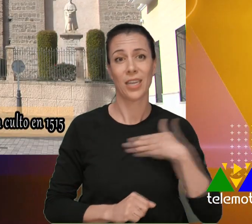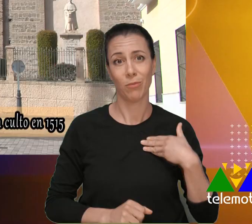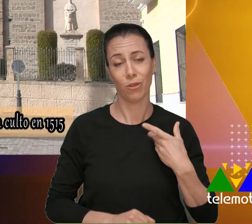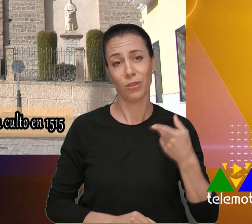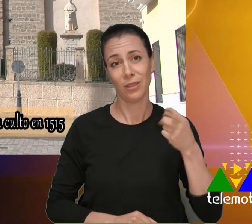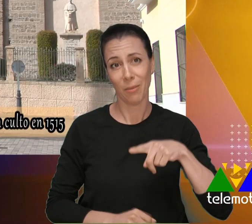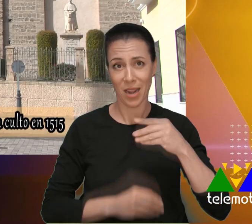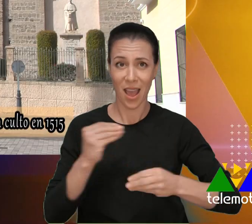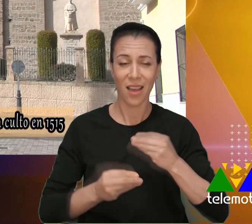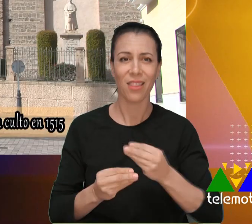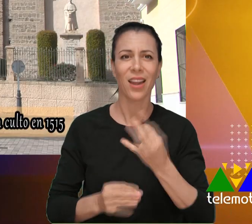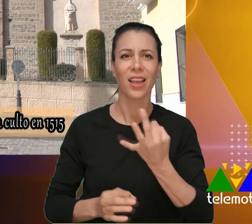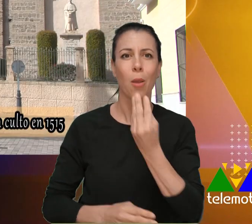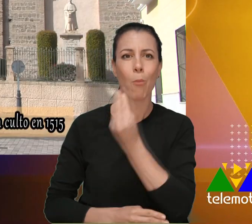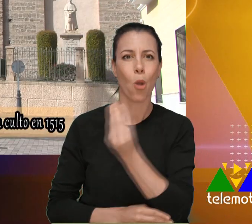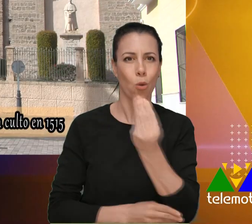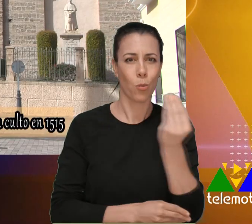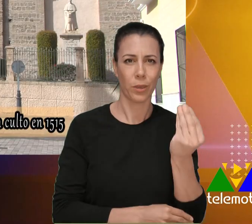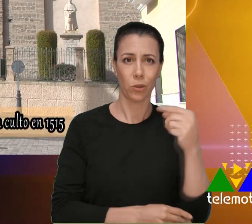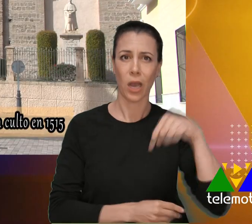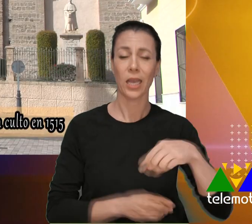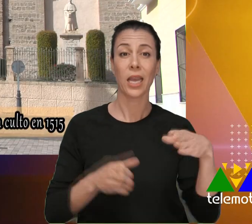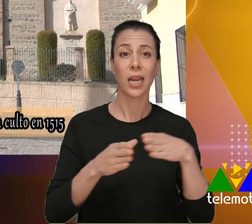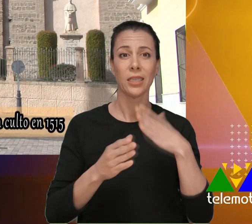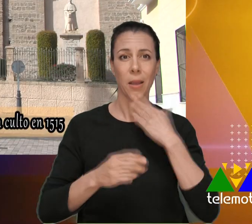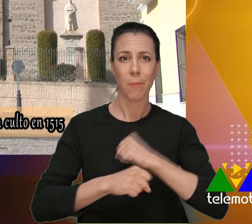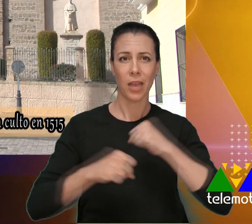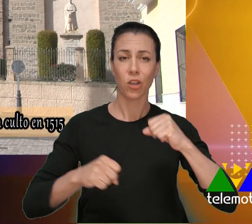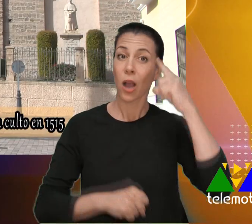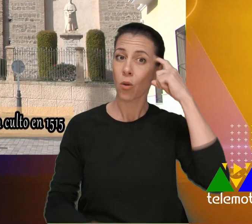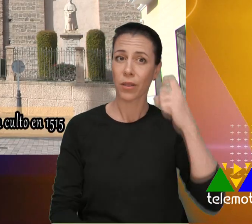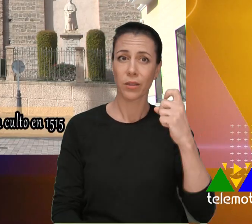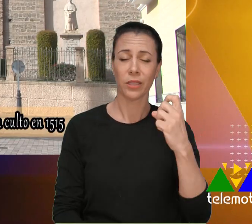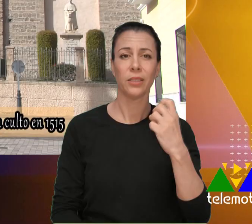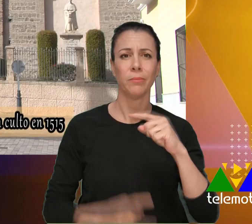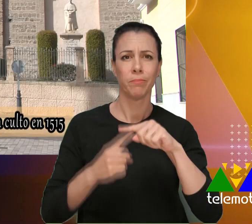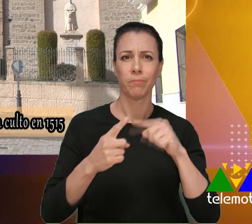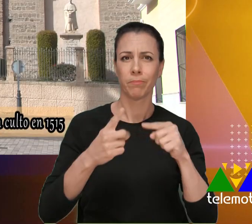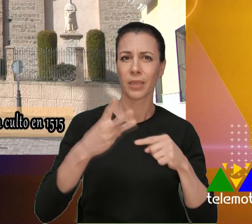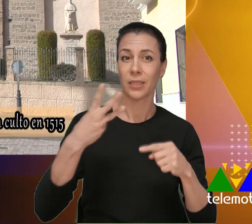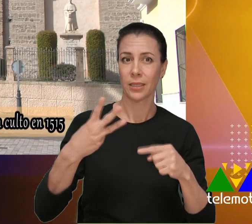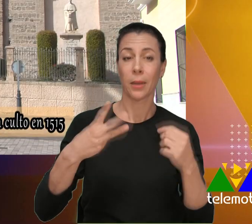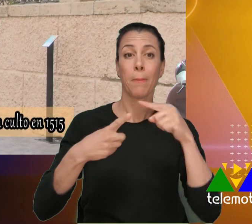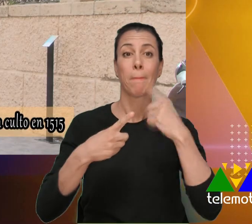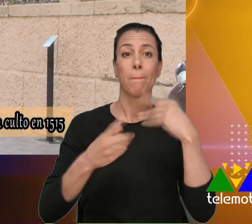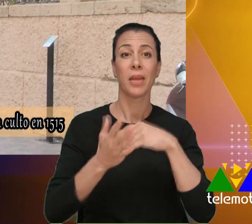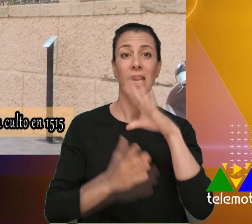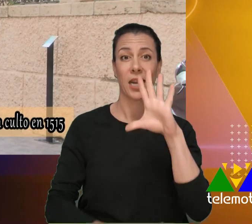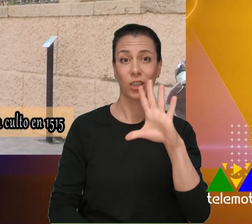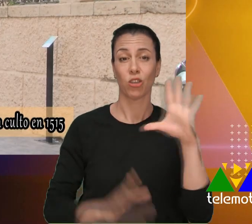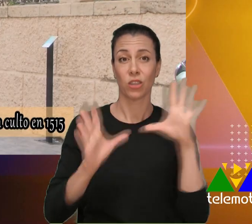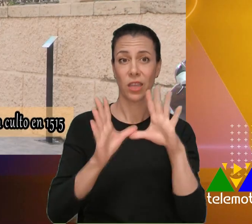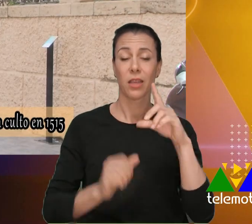a monumento. Y en este caso estamos con la Iglesia Mayor. Acuérdense sobre todo de tres cifras fundamentales: 1510,